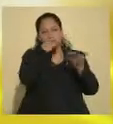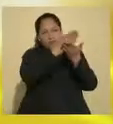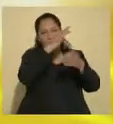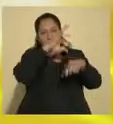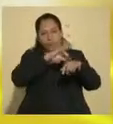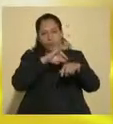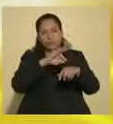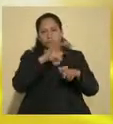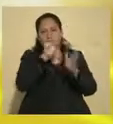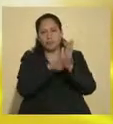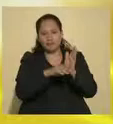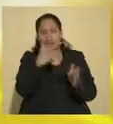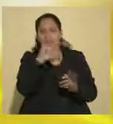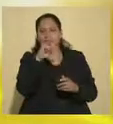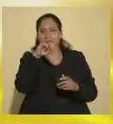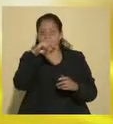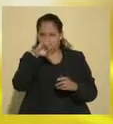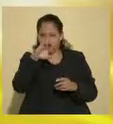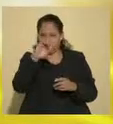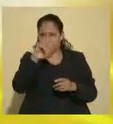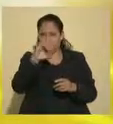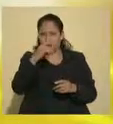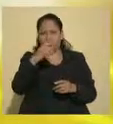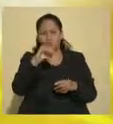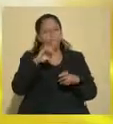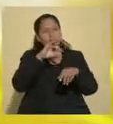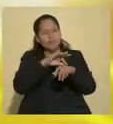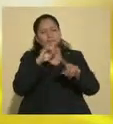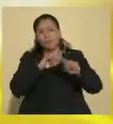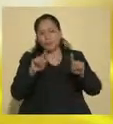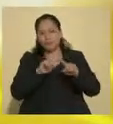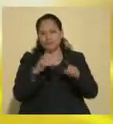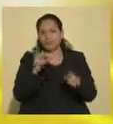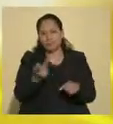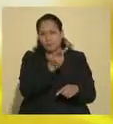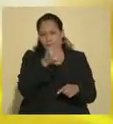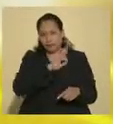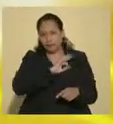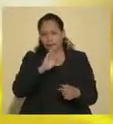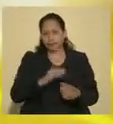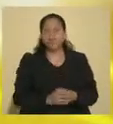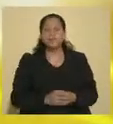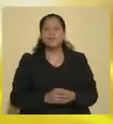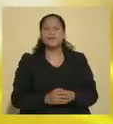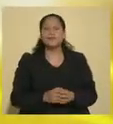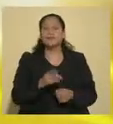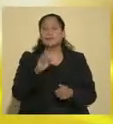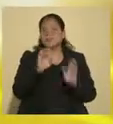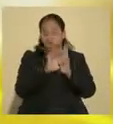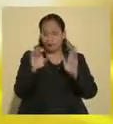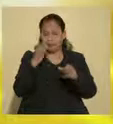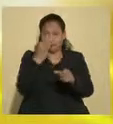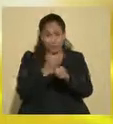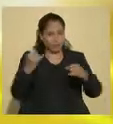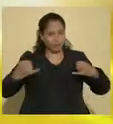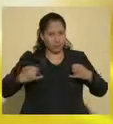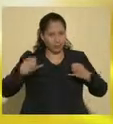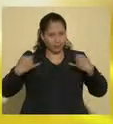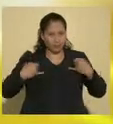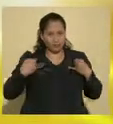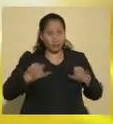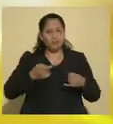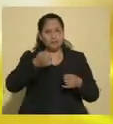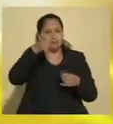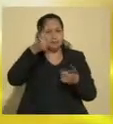de cabecera, exactamente. Oye, Rosy, yo lo que te quería decir, es súper importante que los adolescentes, ya aunque sea la primera vez